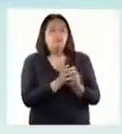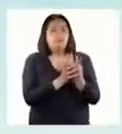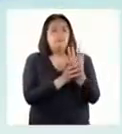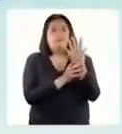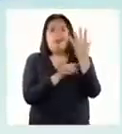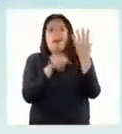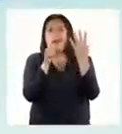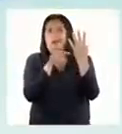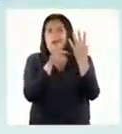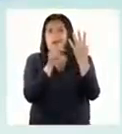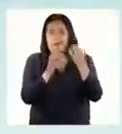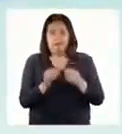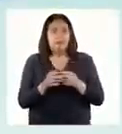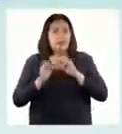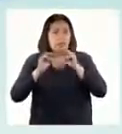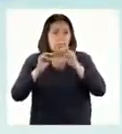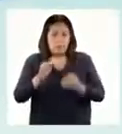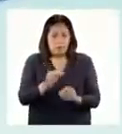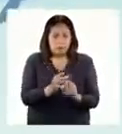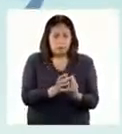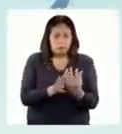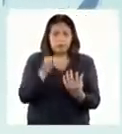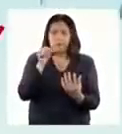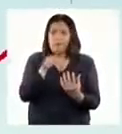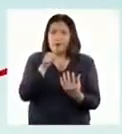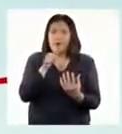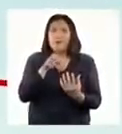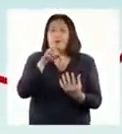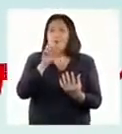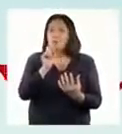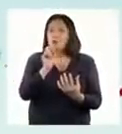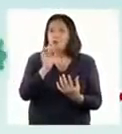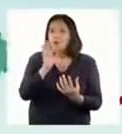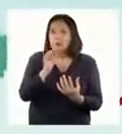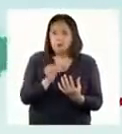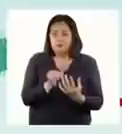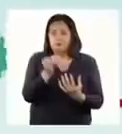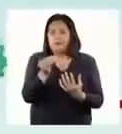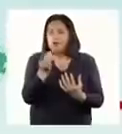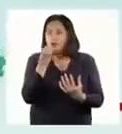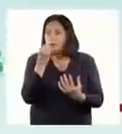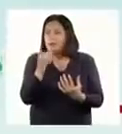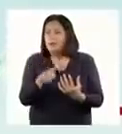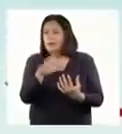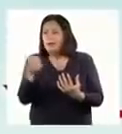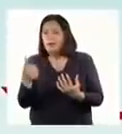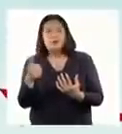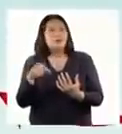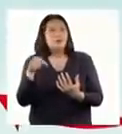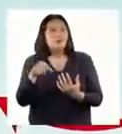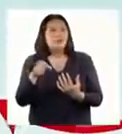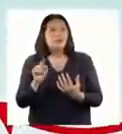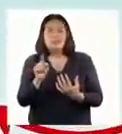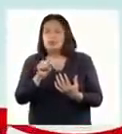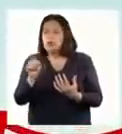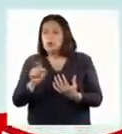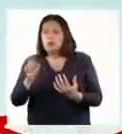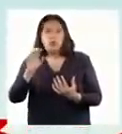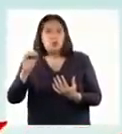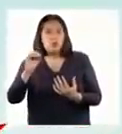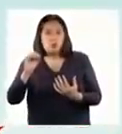algas y plancton, los cuales producen alimento para otros seres, llamados